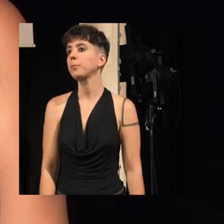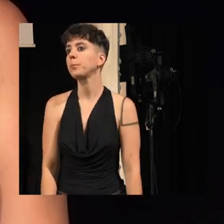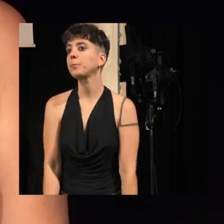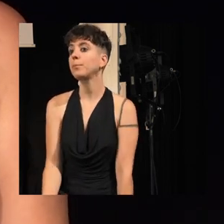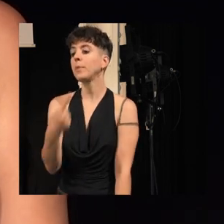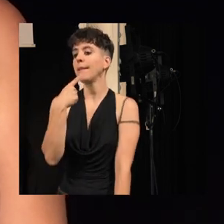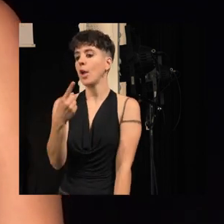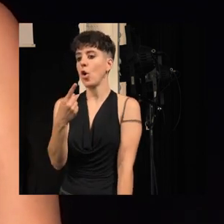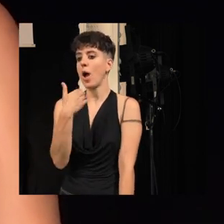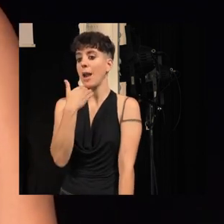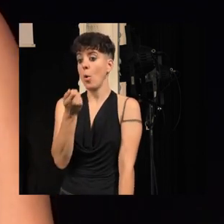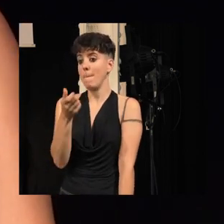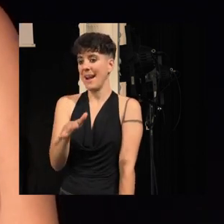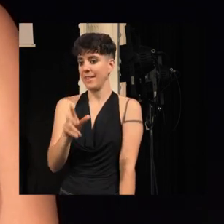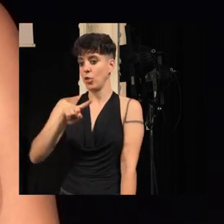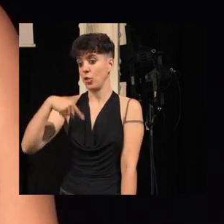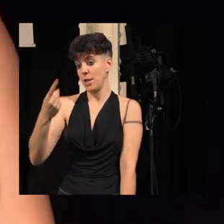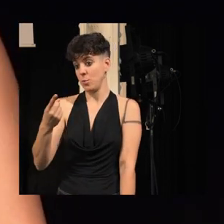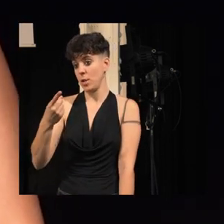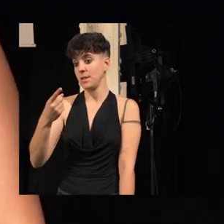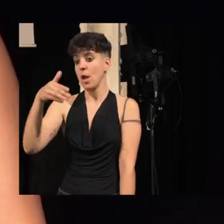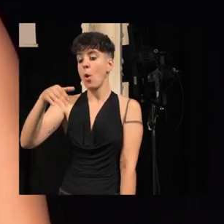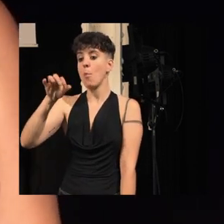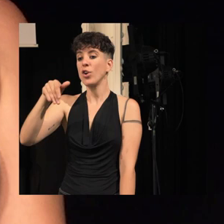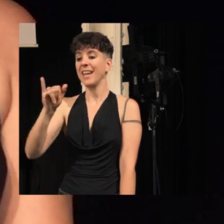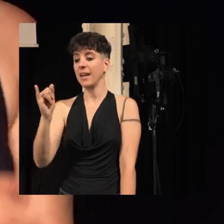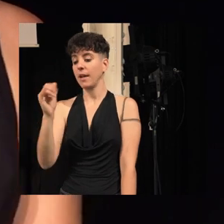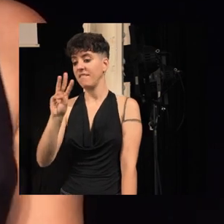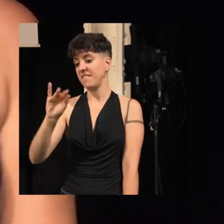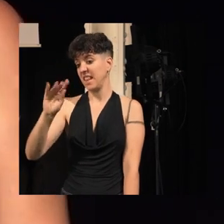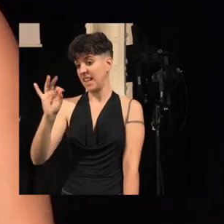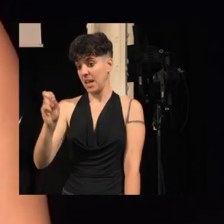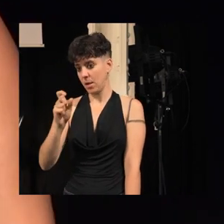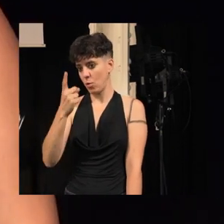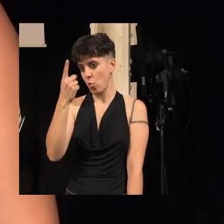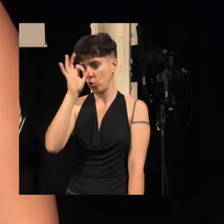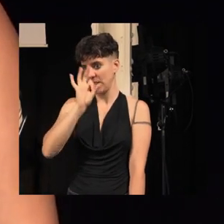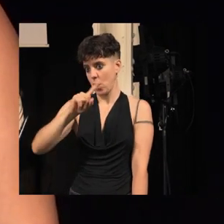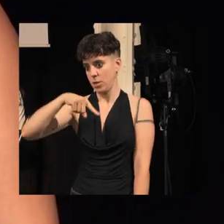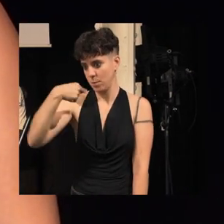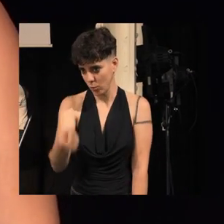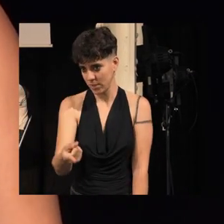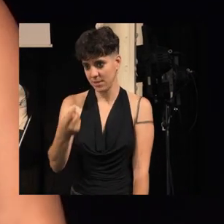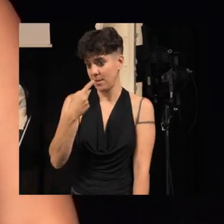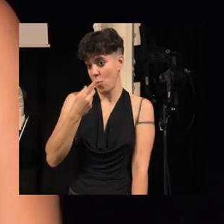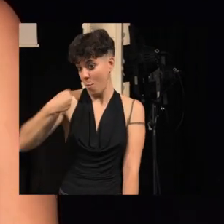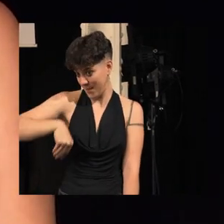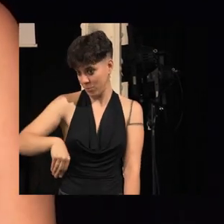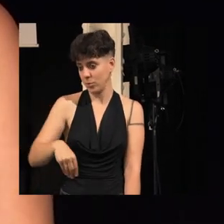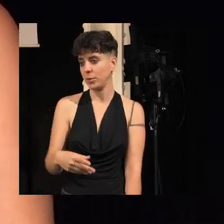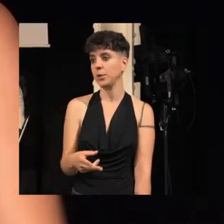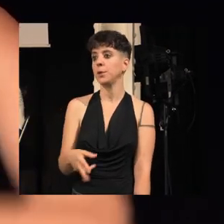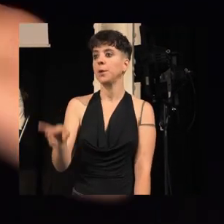Dijo algo parecido a lo que después dijo Mónica Wittig, ¿no? Un siglo después. Y me remito